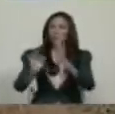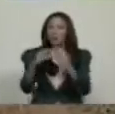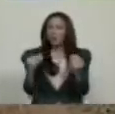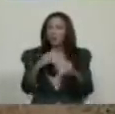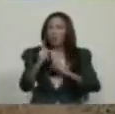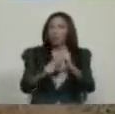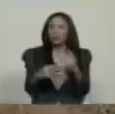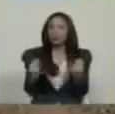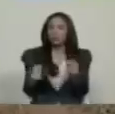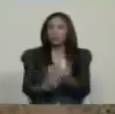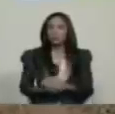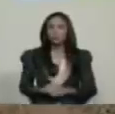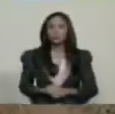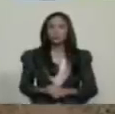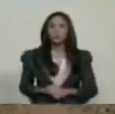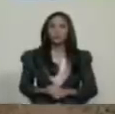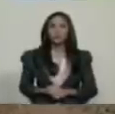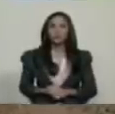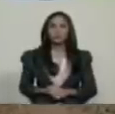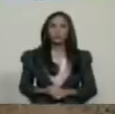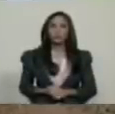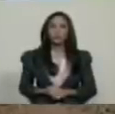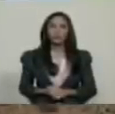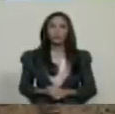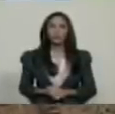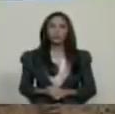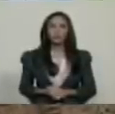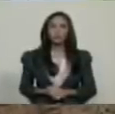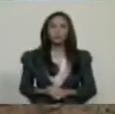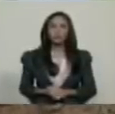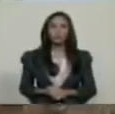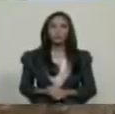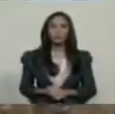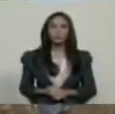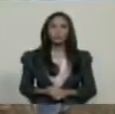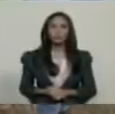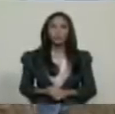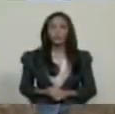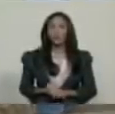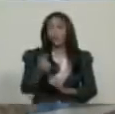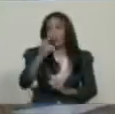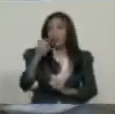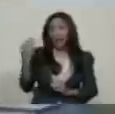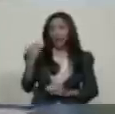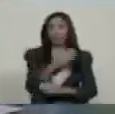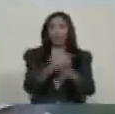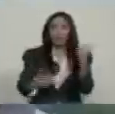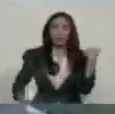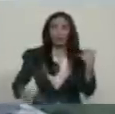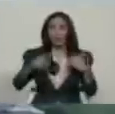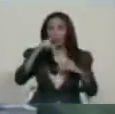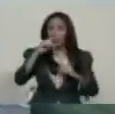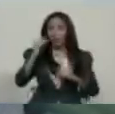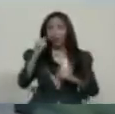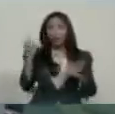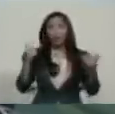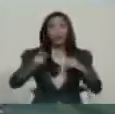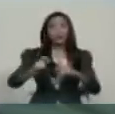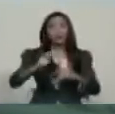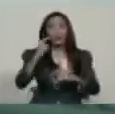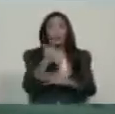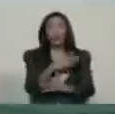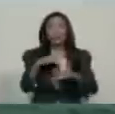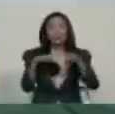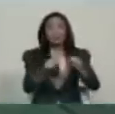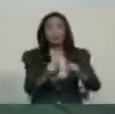procedimiento. Sí, gobernador. Tal como nos instruía el presidente de la República, es necesario romper el modelo rentista. Y